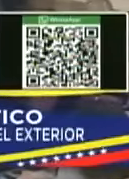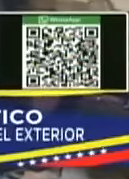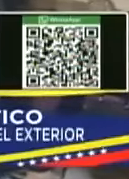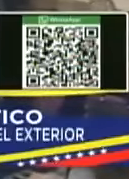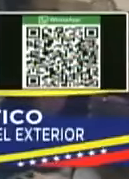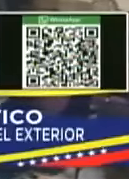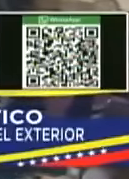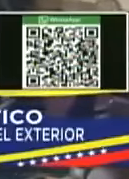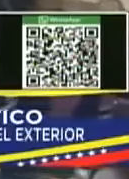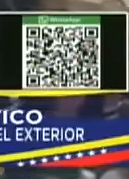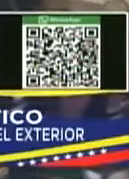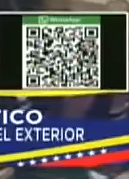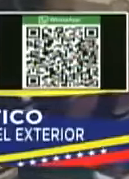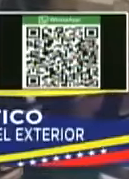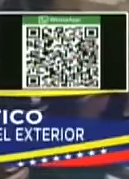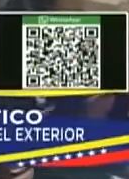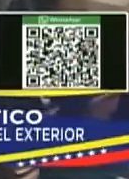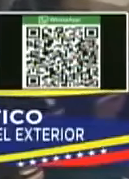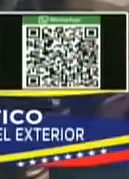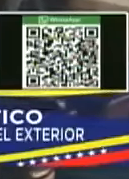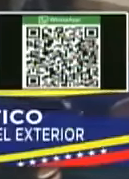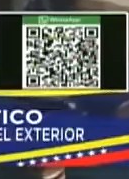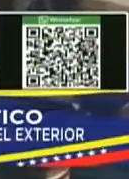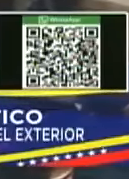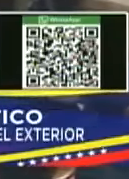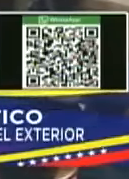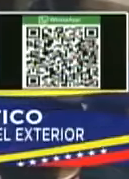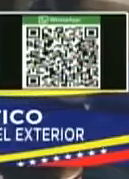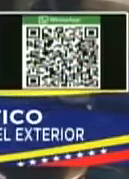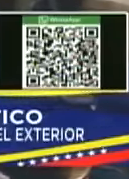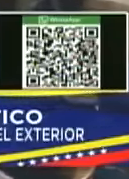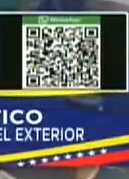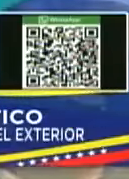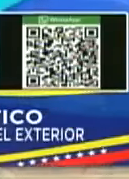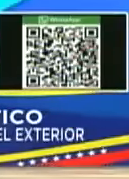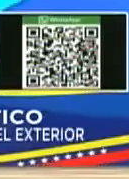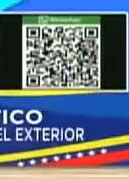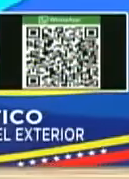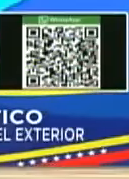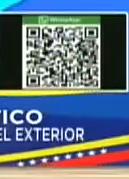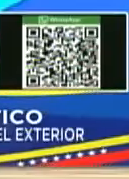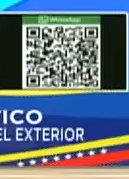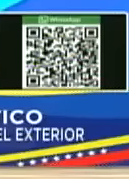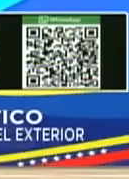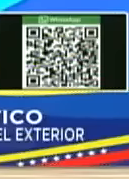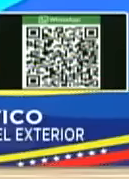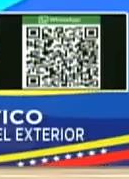lanzaba un edicto y decía, en aquellas tierras,